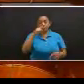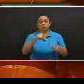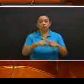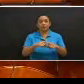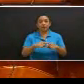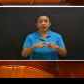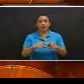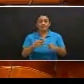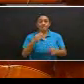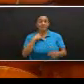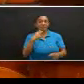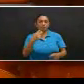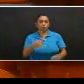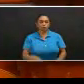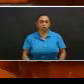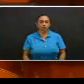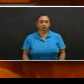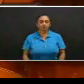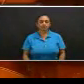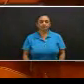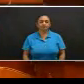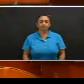tiempo peligroso. Y